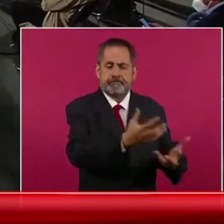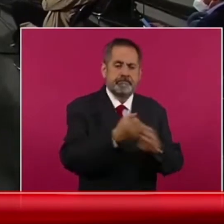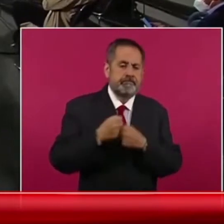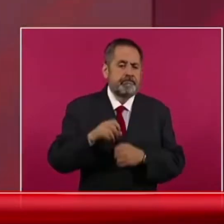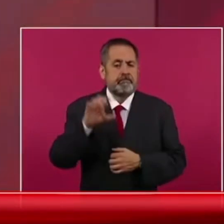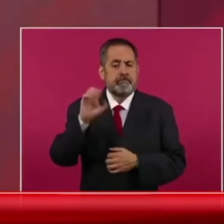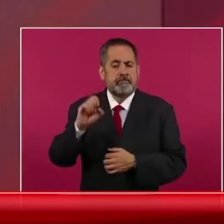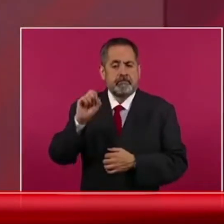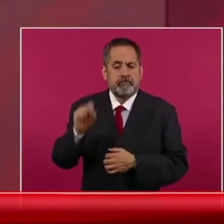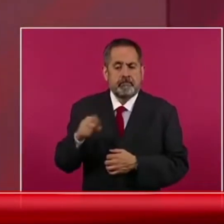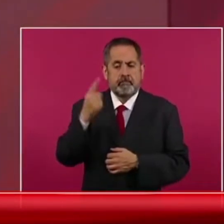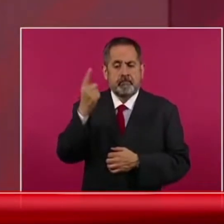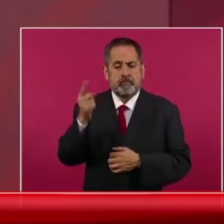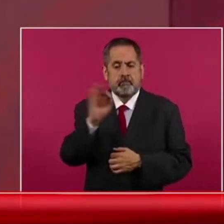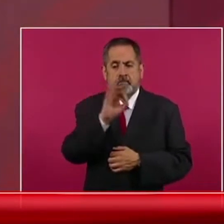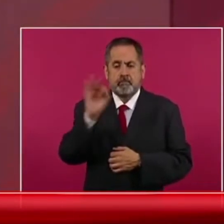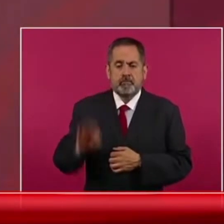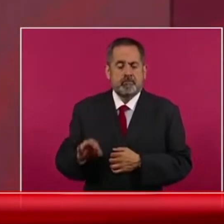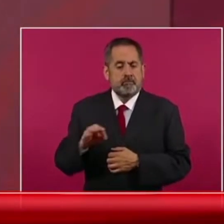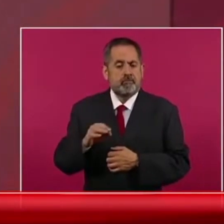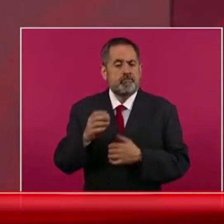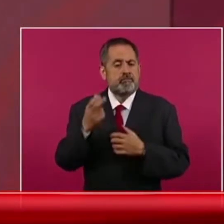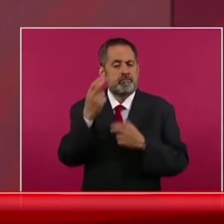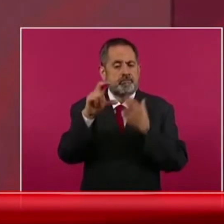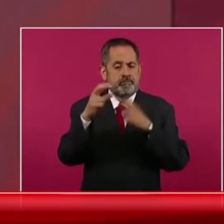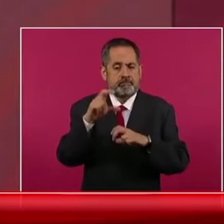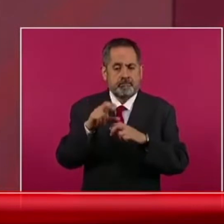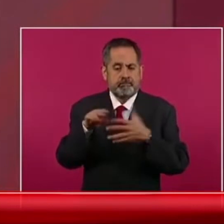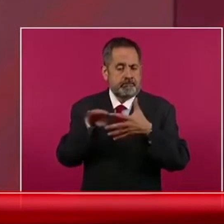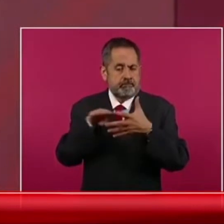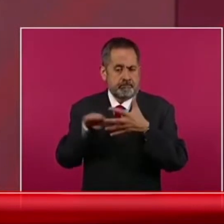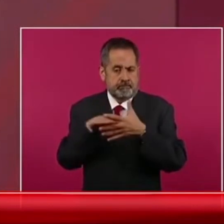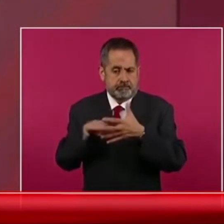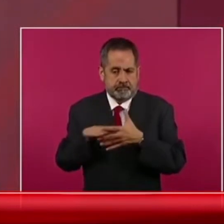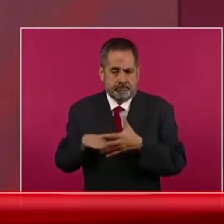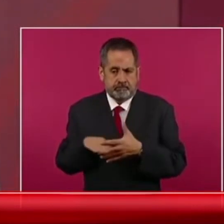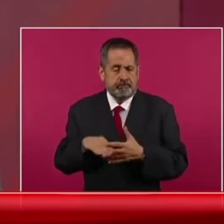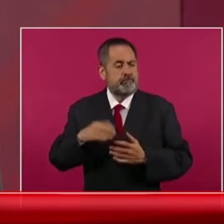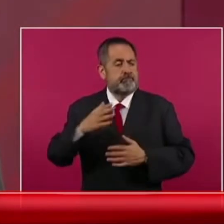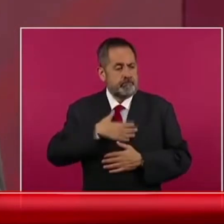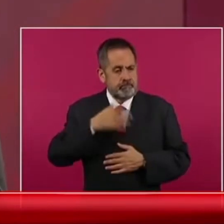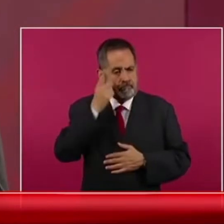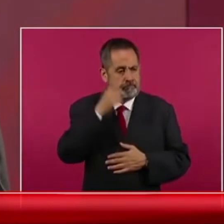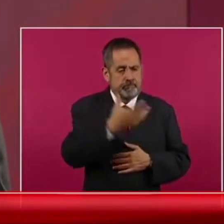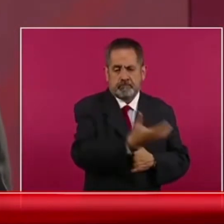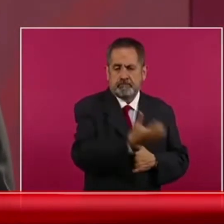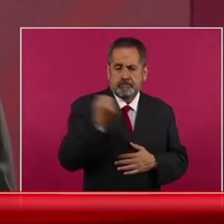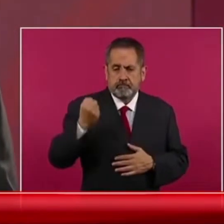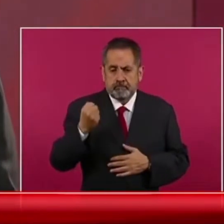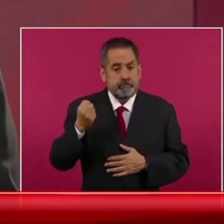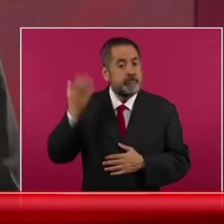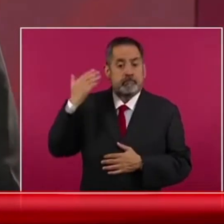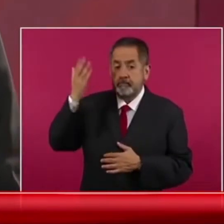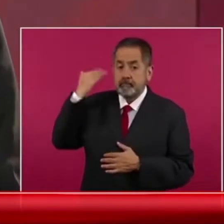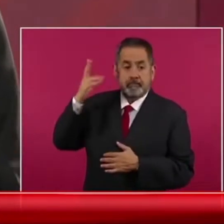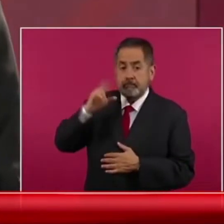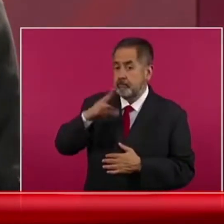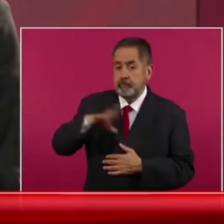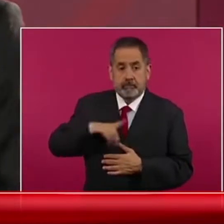61% de las acciones. No era una empresa estatal, era una